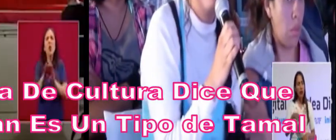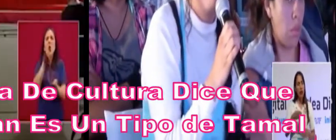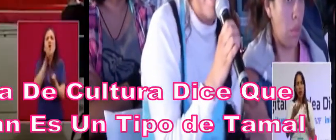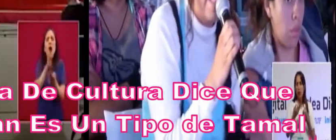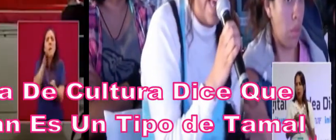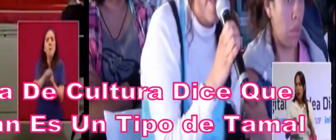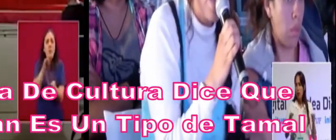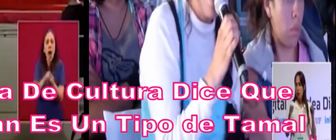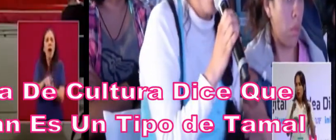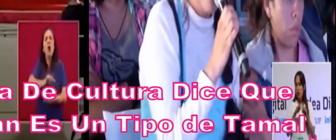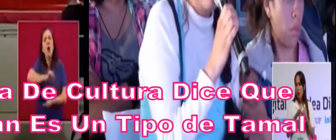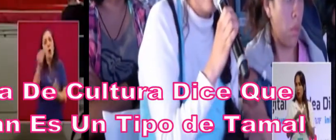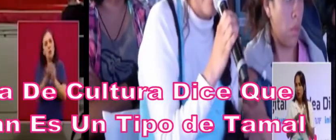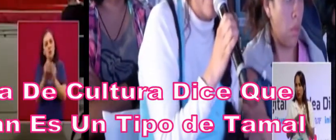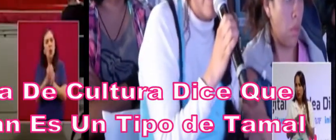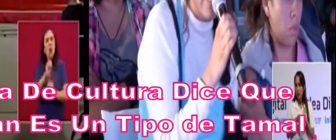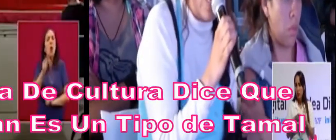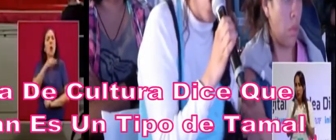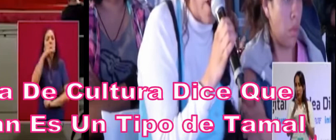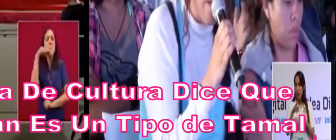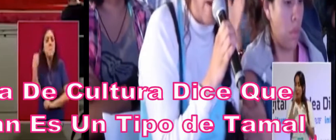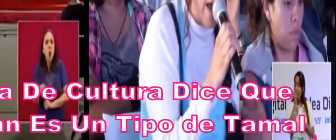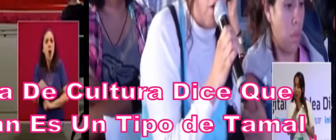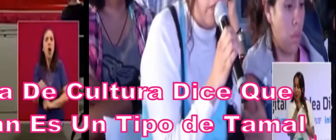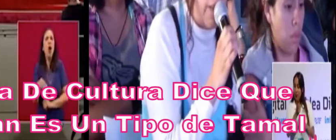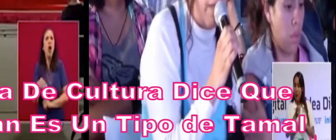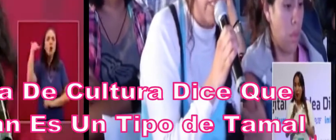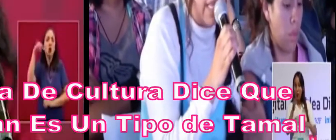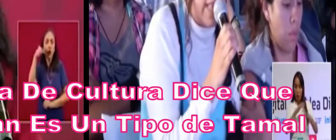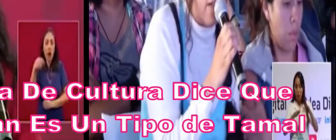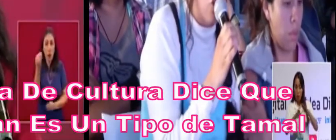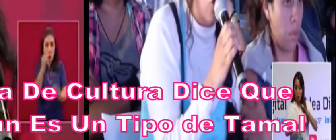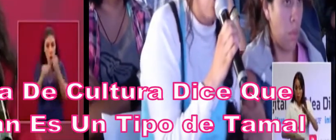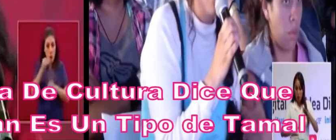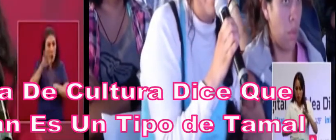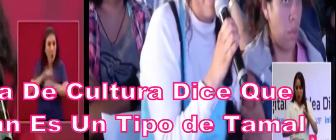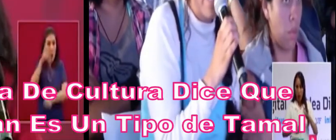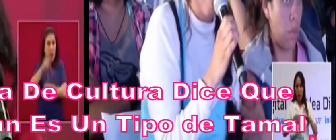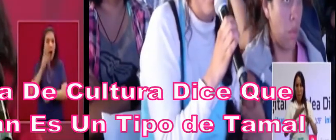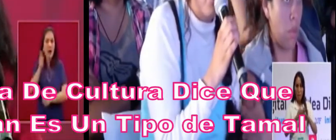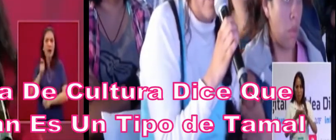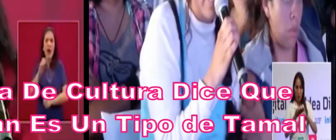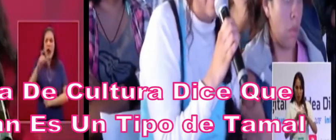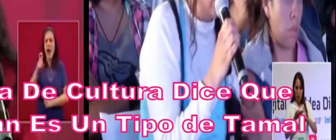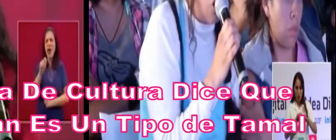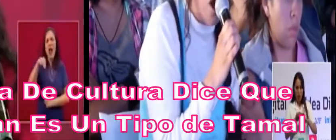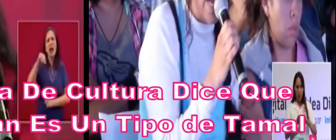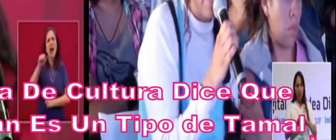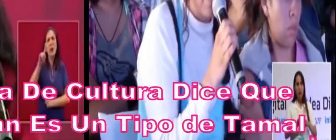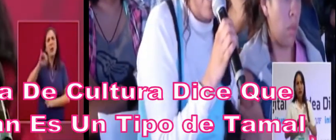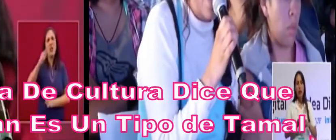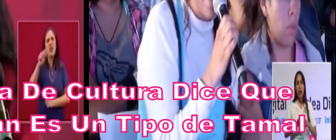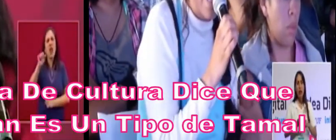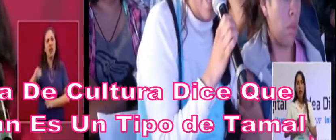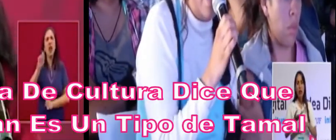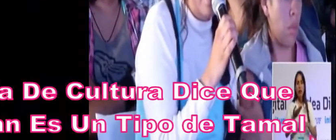tamal. Existe el mole de venas en Tlaxcala. Tratando, pues son las algas